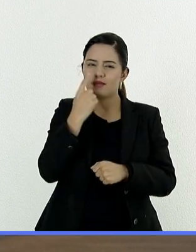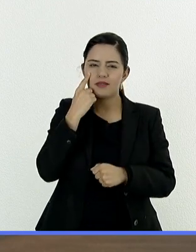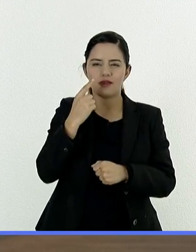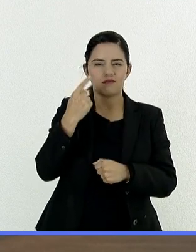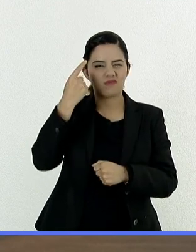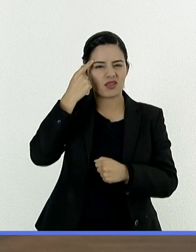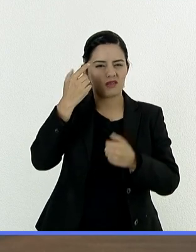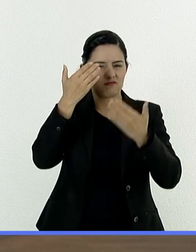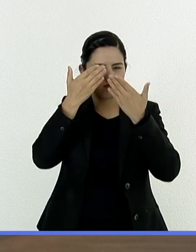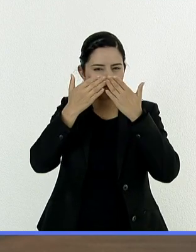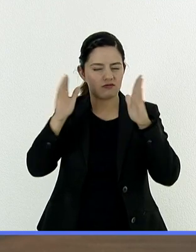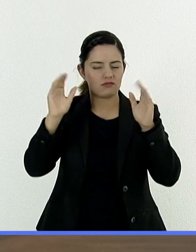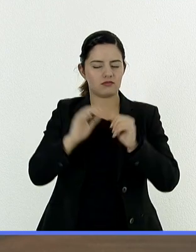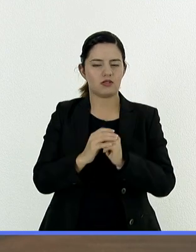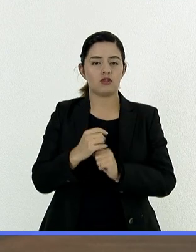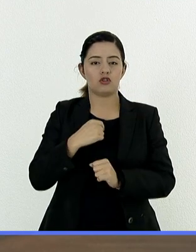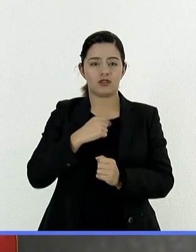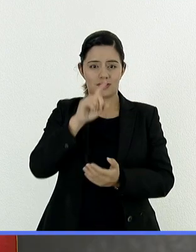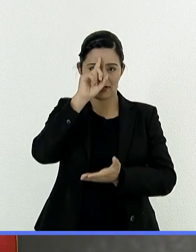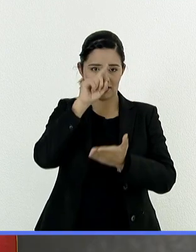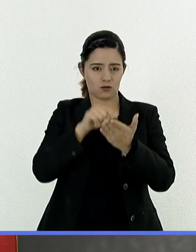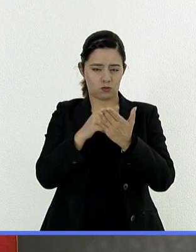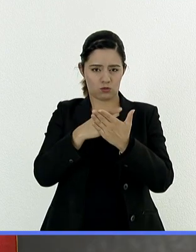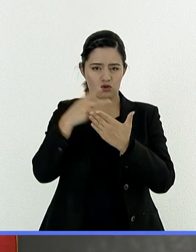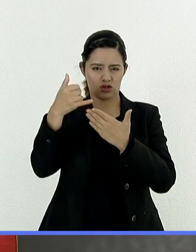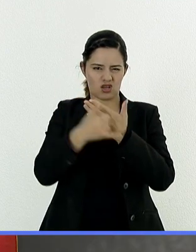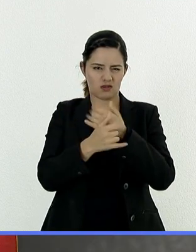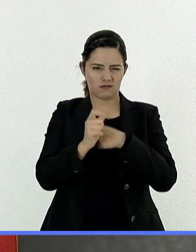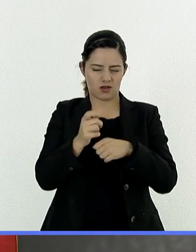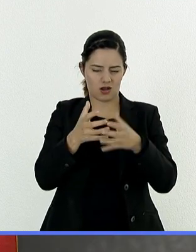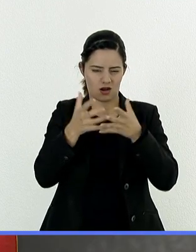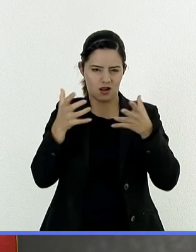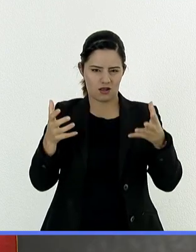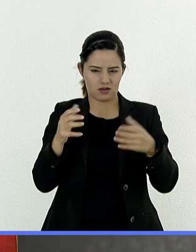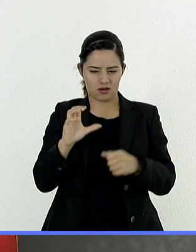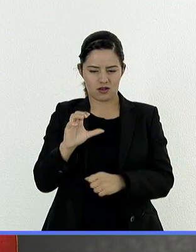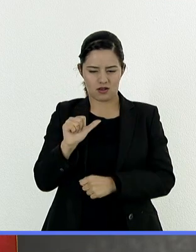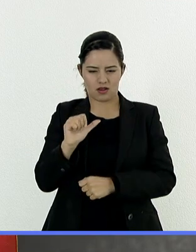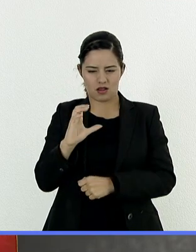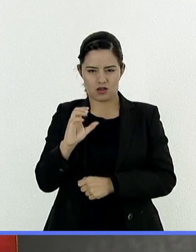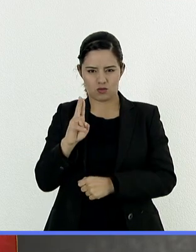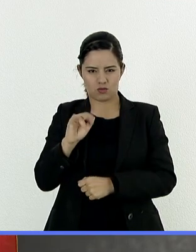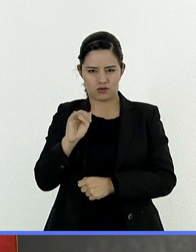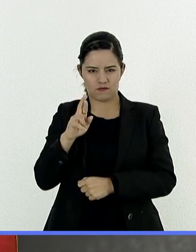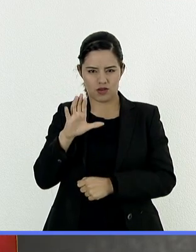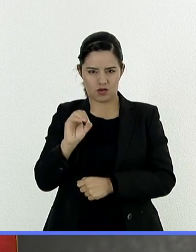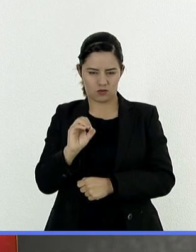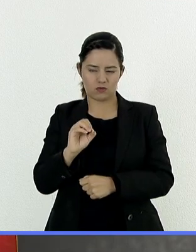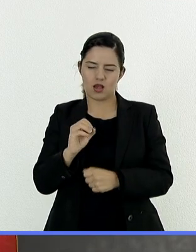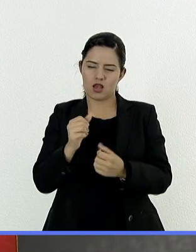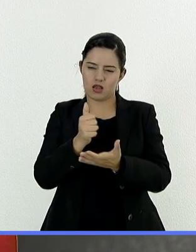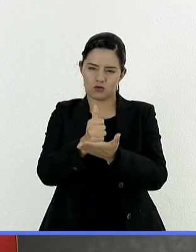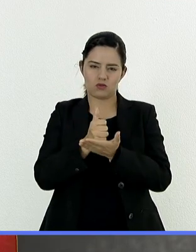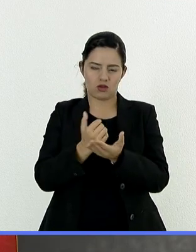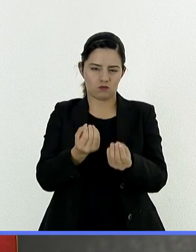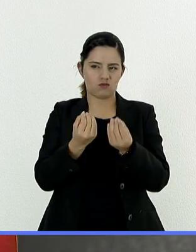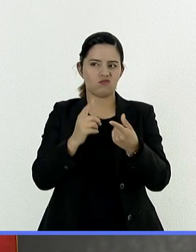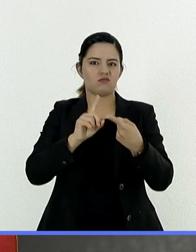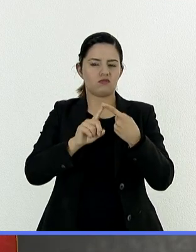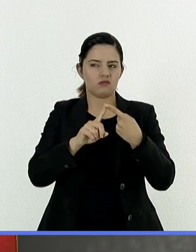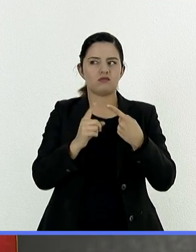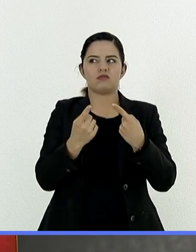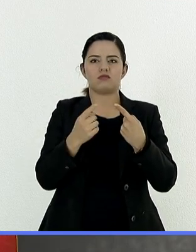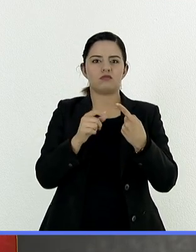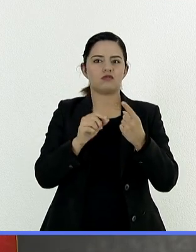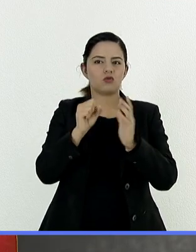creo que nuestro proyecto el gran acuífero Maya ayuda en muchos aspectos Uno de ellos es que promovemos la preservación la conservación de los de los sistemas